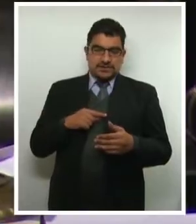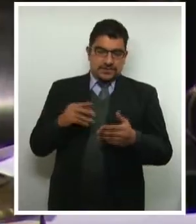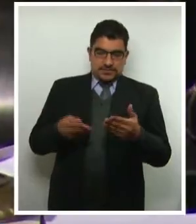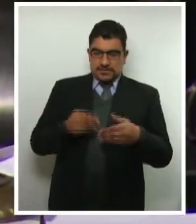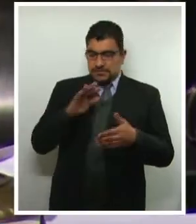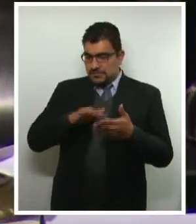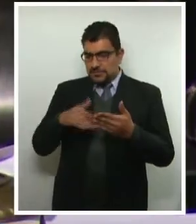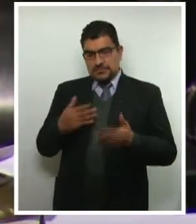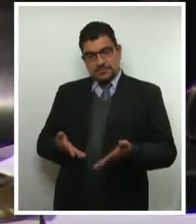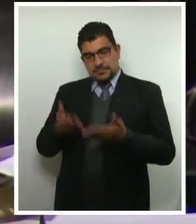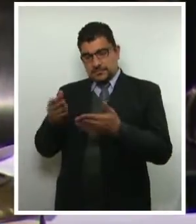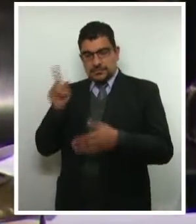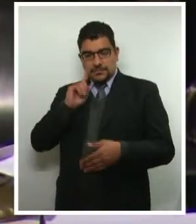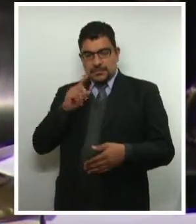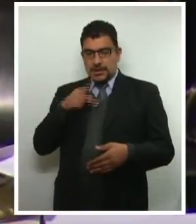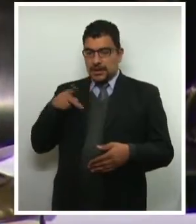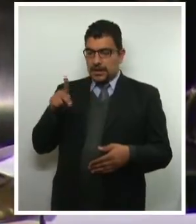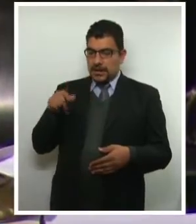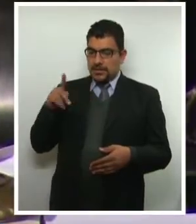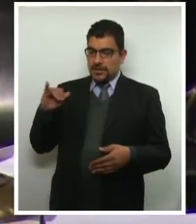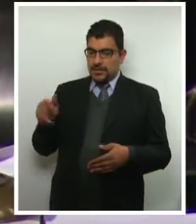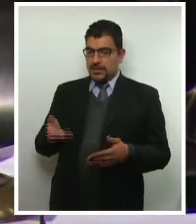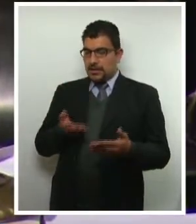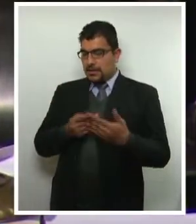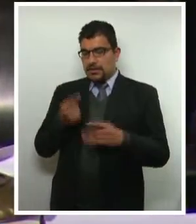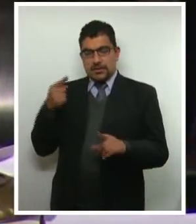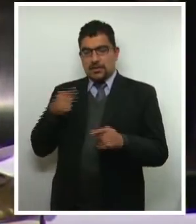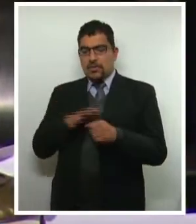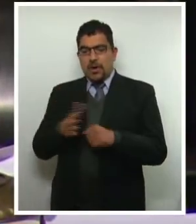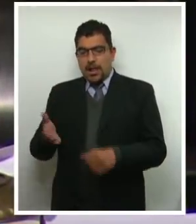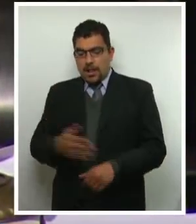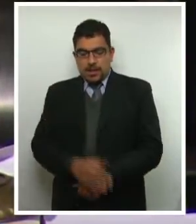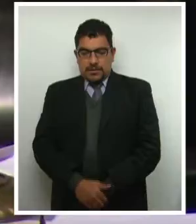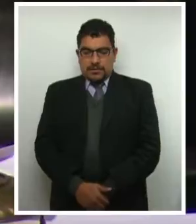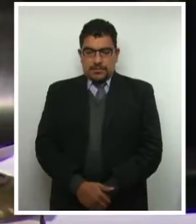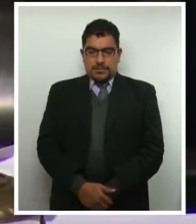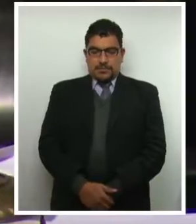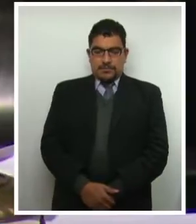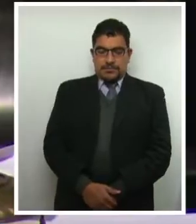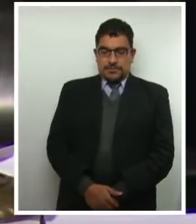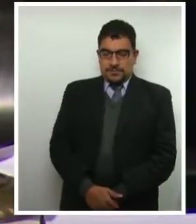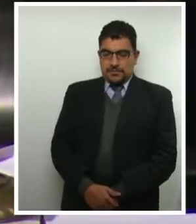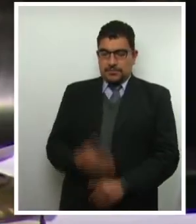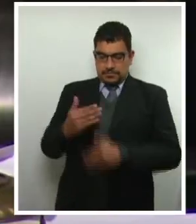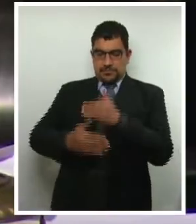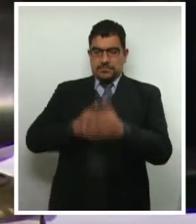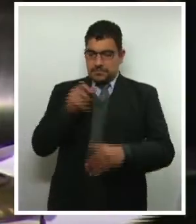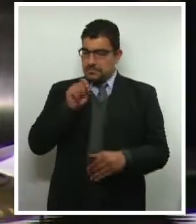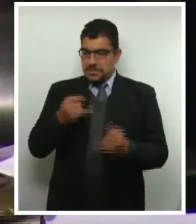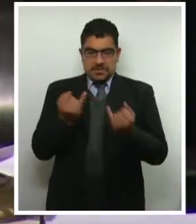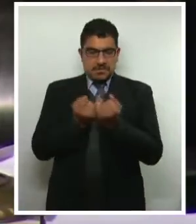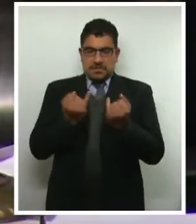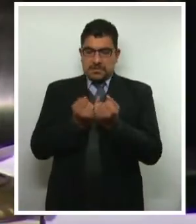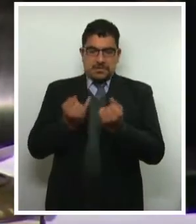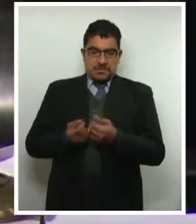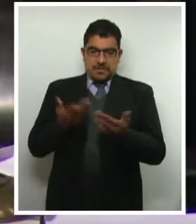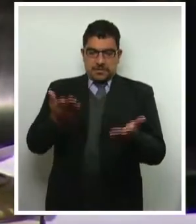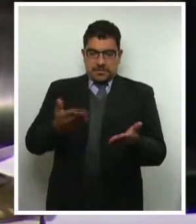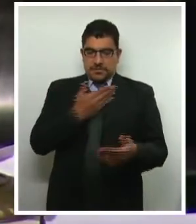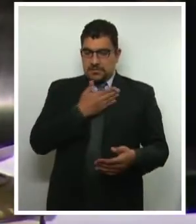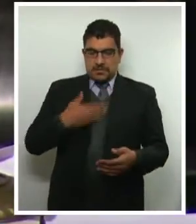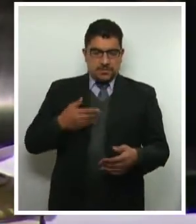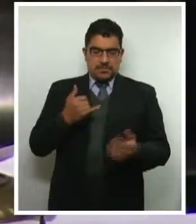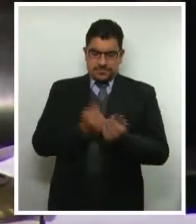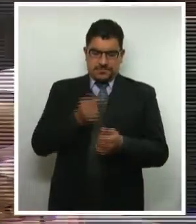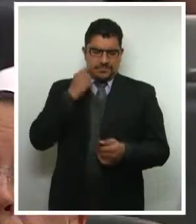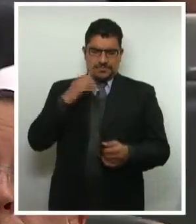A ver, diputada Katia, ¿con qué objeto? Pues el procedimiento también, Presidenta, se